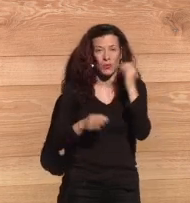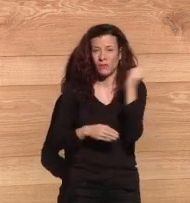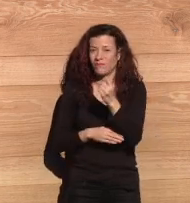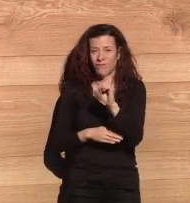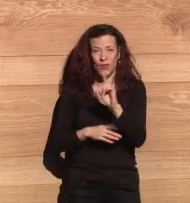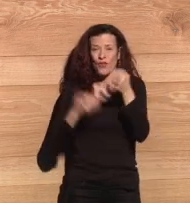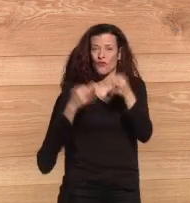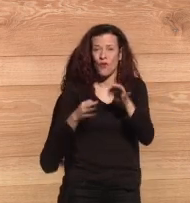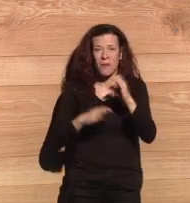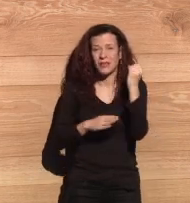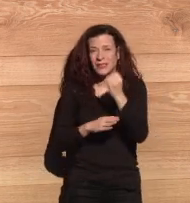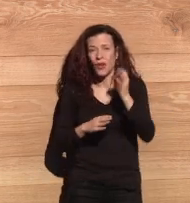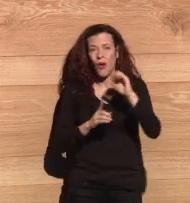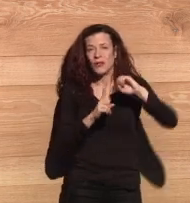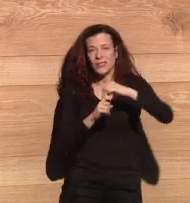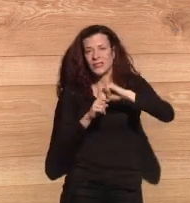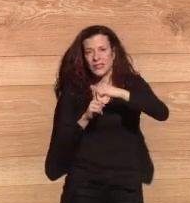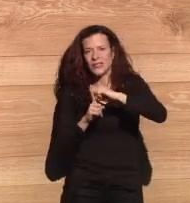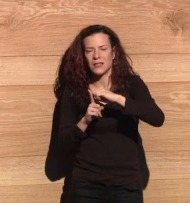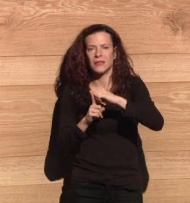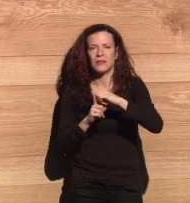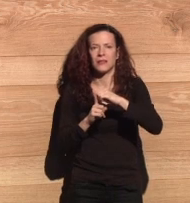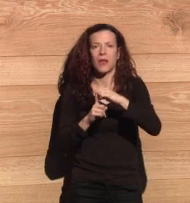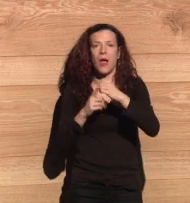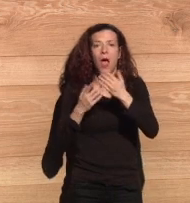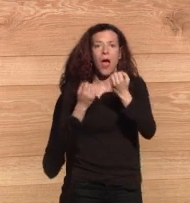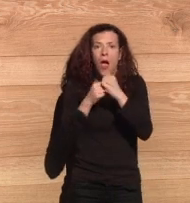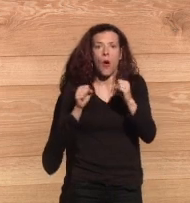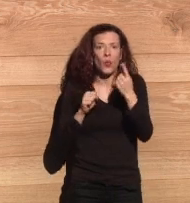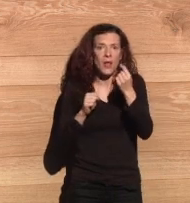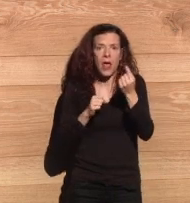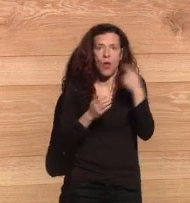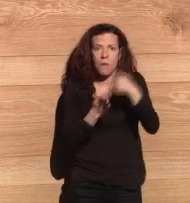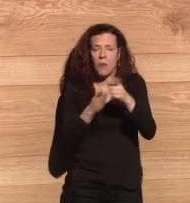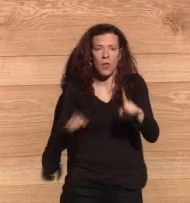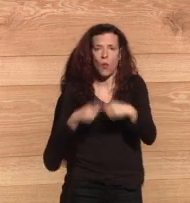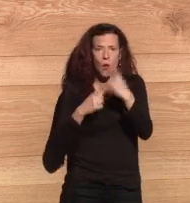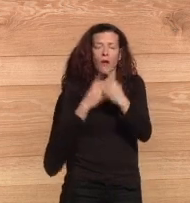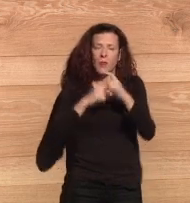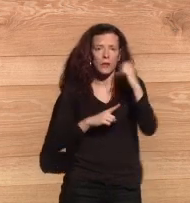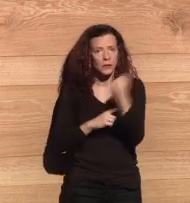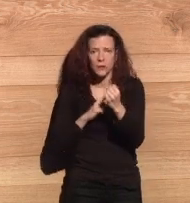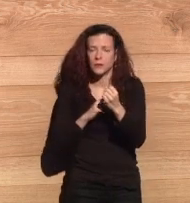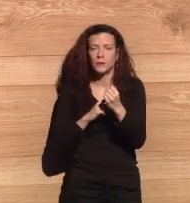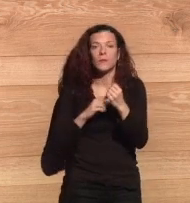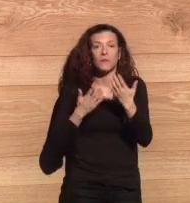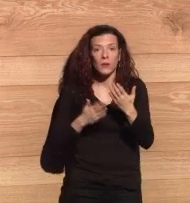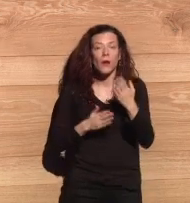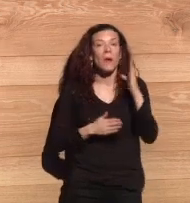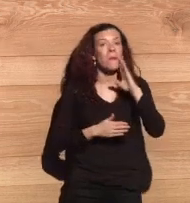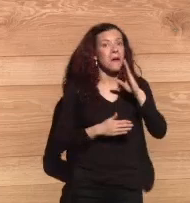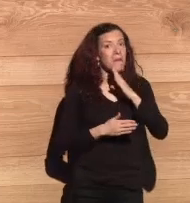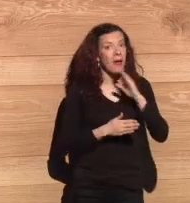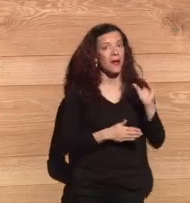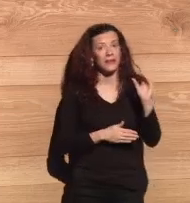los matan, los extorsionan, tienen el dinero, pero acaban matándolos de todas maneras. La familia pagó, la mamá pagó,